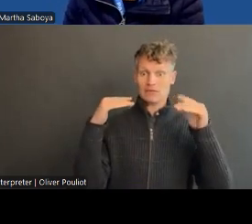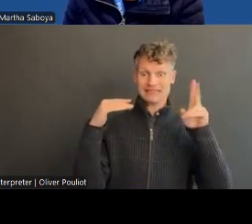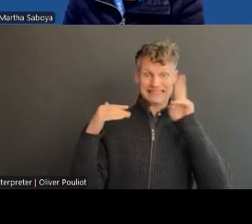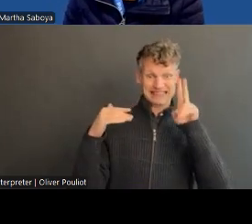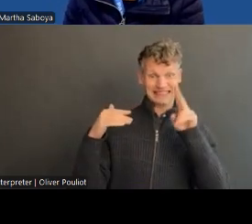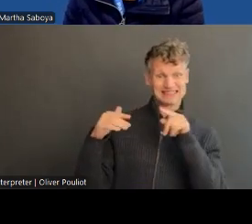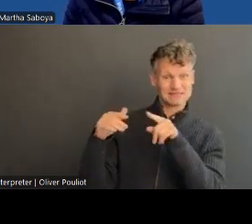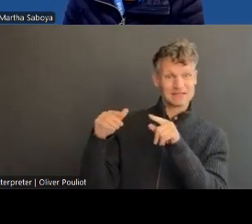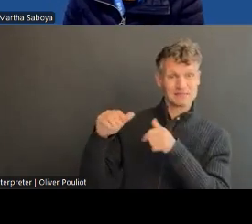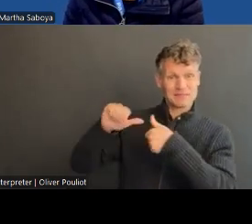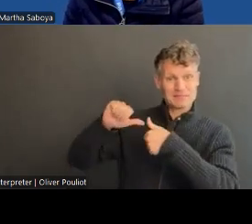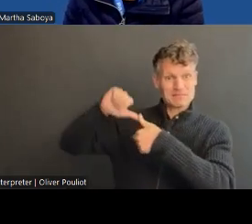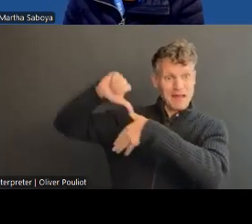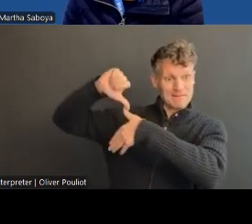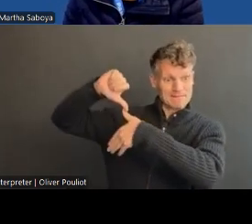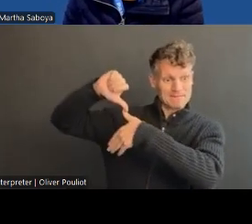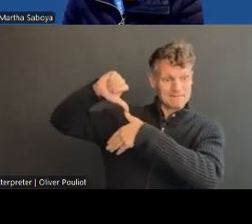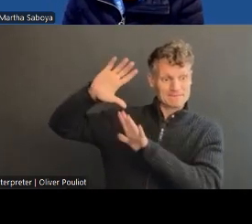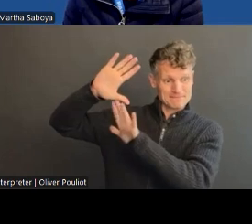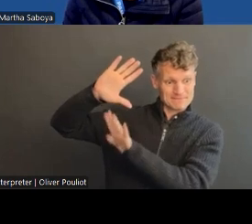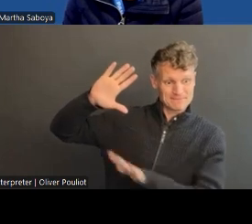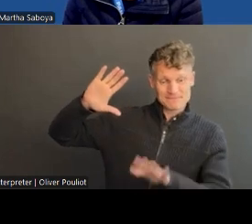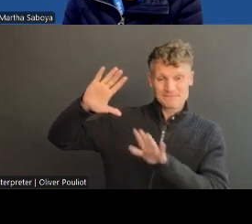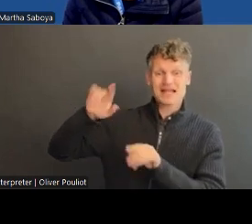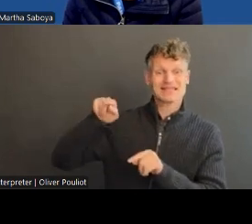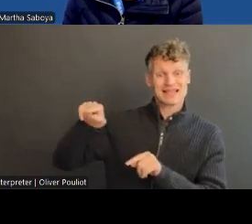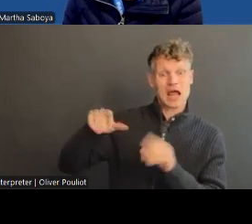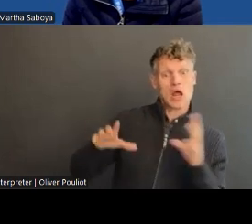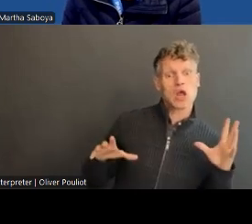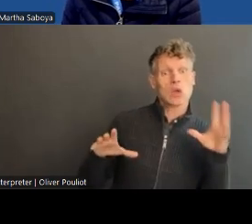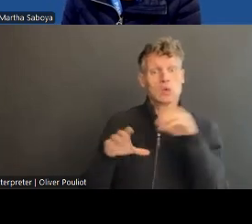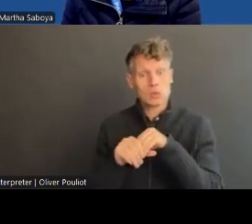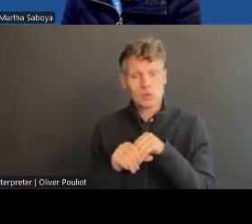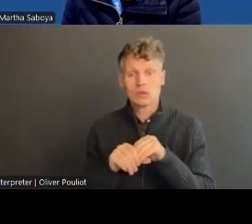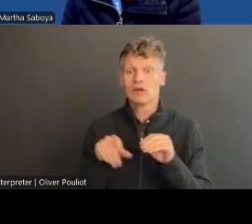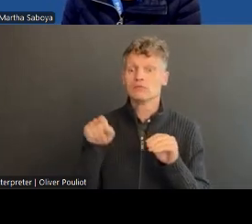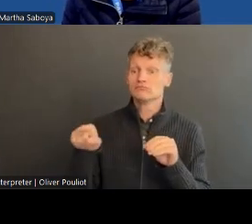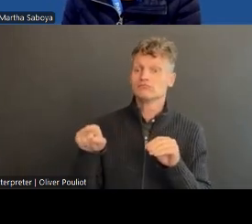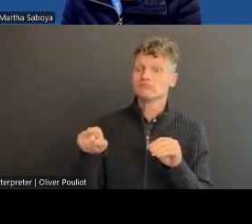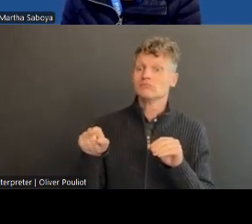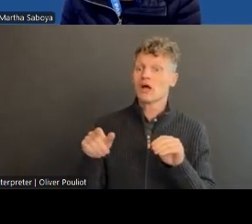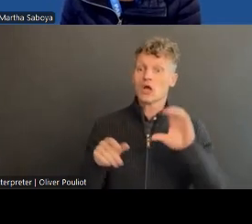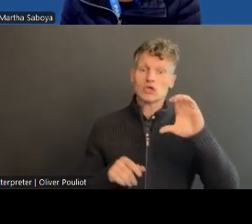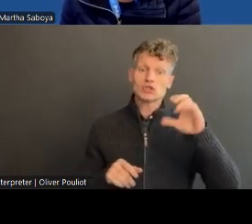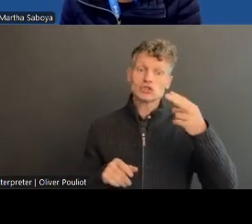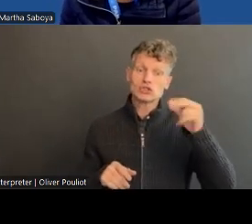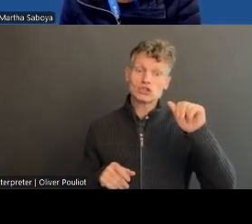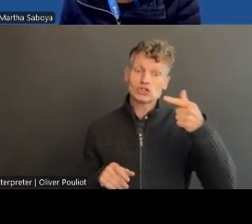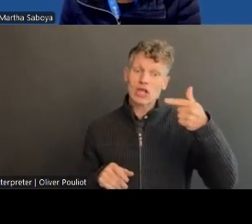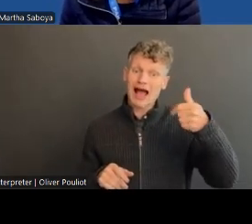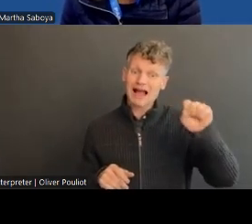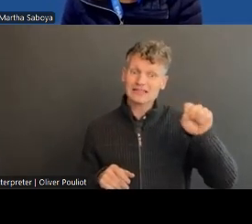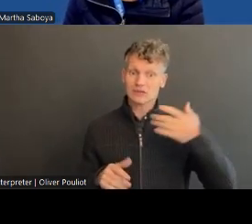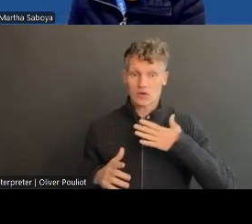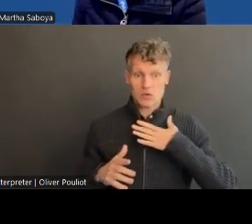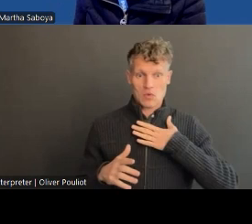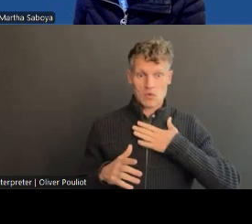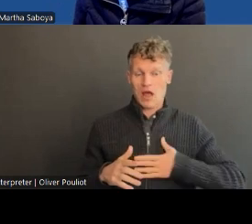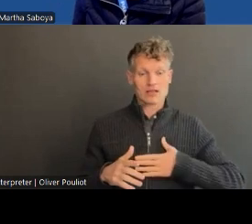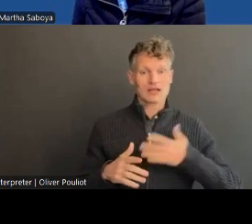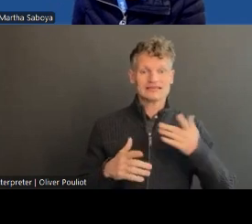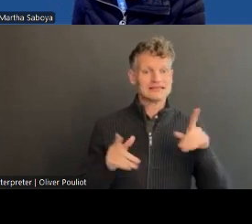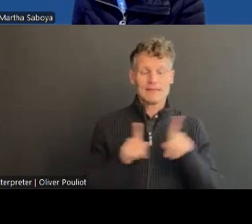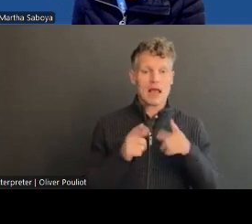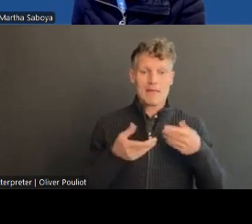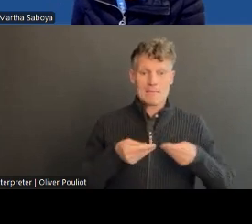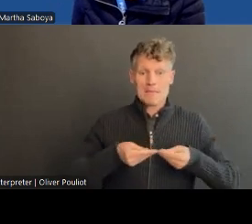y ¿qué estamos haciendo? Monitorear los indicadores para poder eliminar la enfermedad de